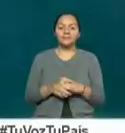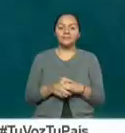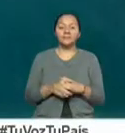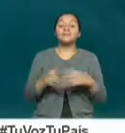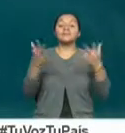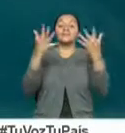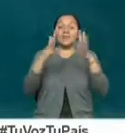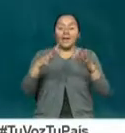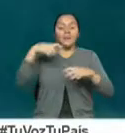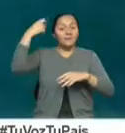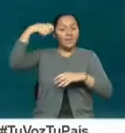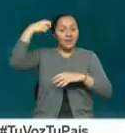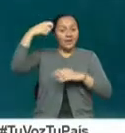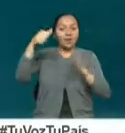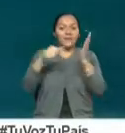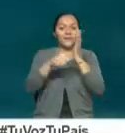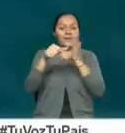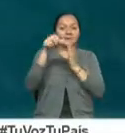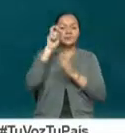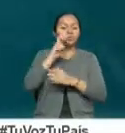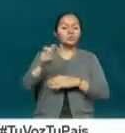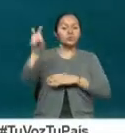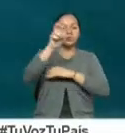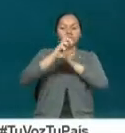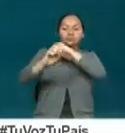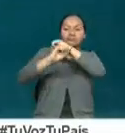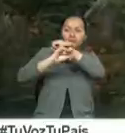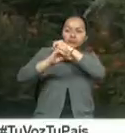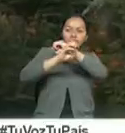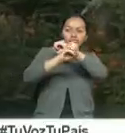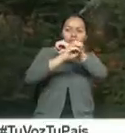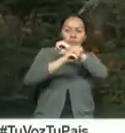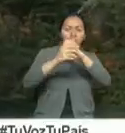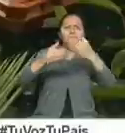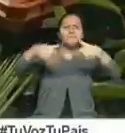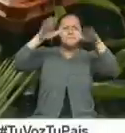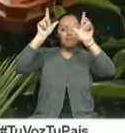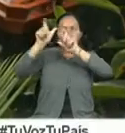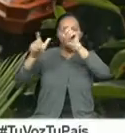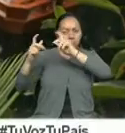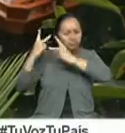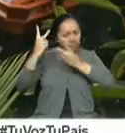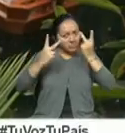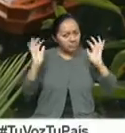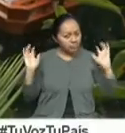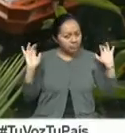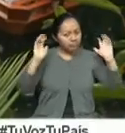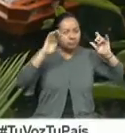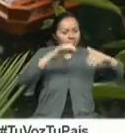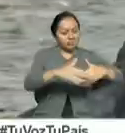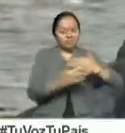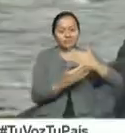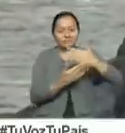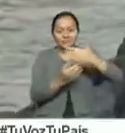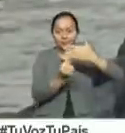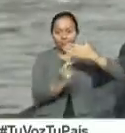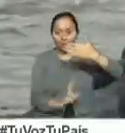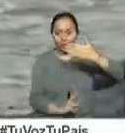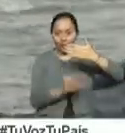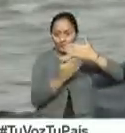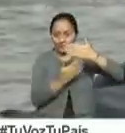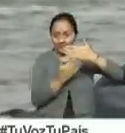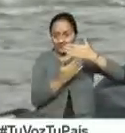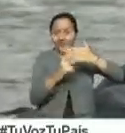Mediante un video, el Ministerio de Turismo promociona esta región para que más visitantes puedan conocer los encantos de la zona. Con